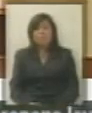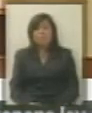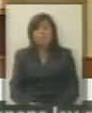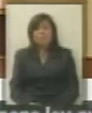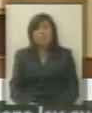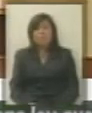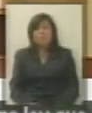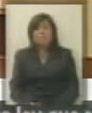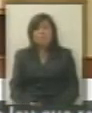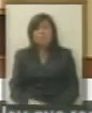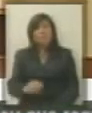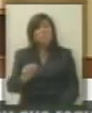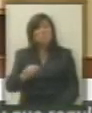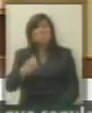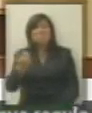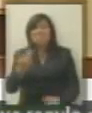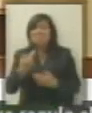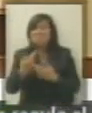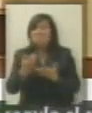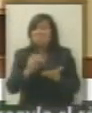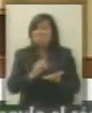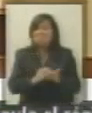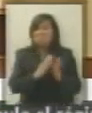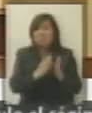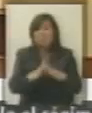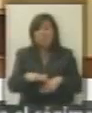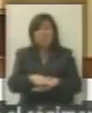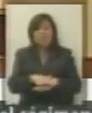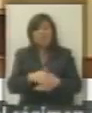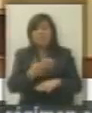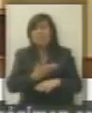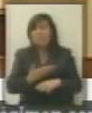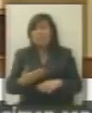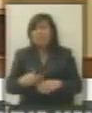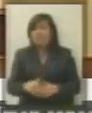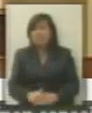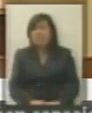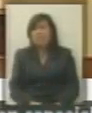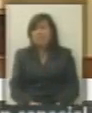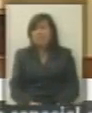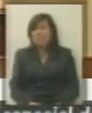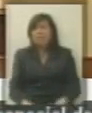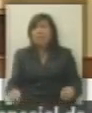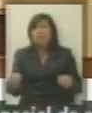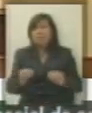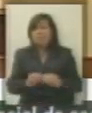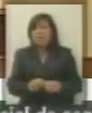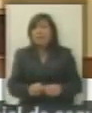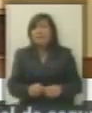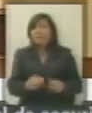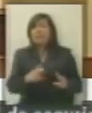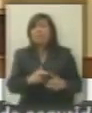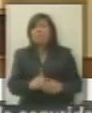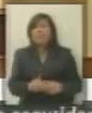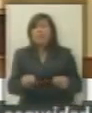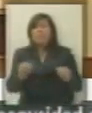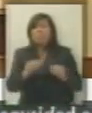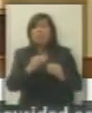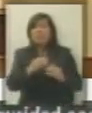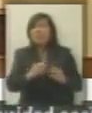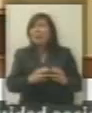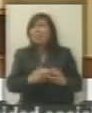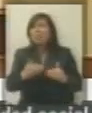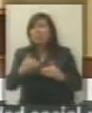Hay también otros aspectos que resultan determinantes en la gestión del gobierno, como es la drástica disminución de la mortalidad